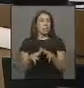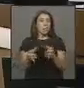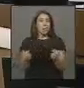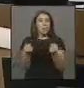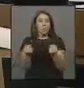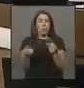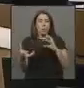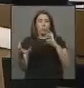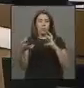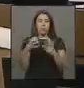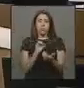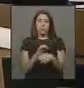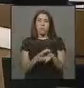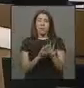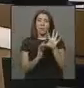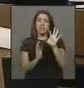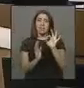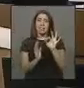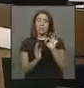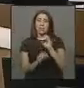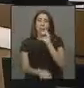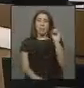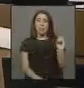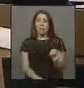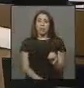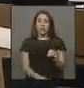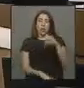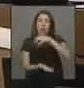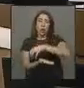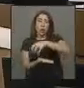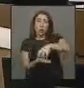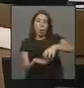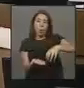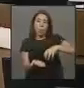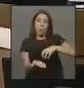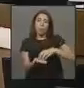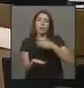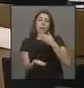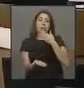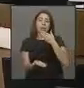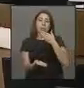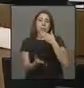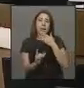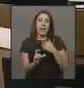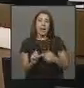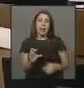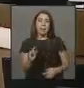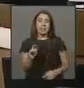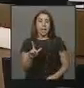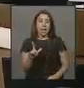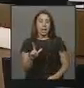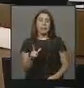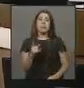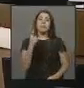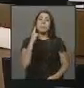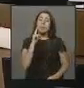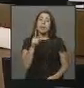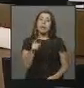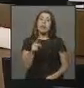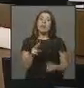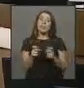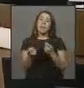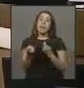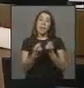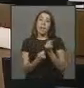de devastación a más del 50% de sus comunas, incluyendo a su capital regional, pero que en rigor golpeará el